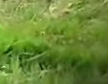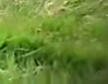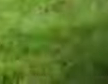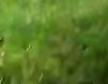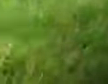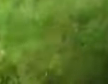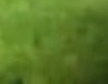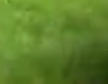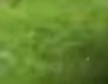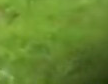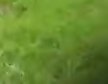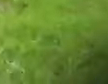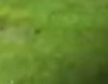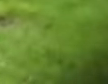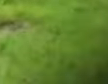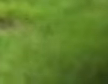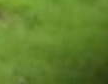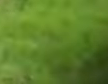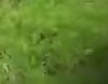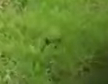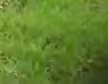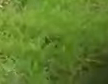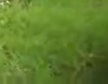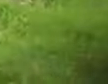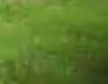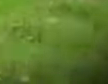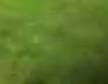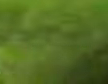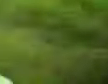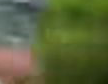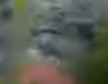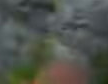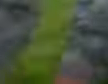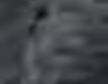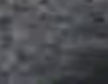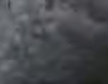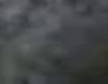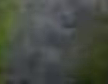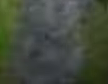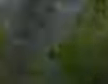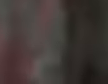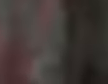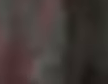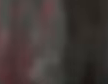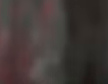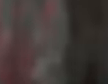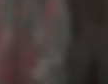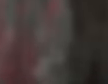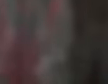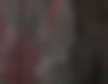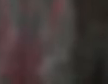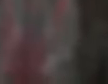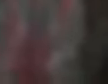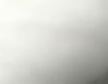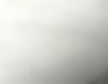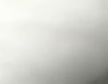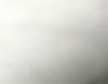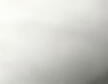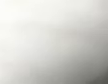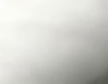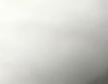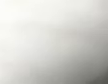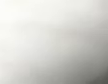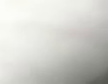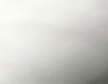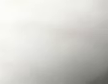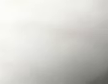creencias ancestrales de las comunidades indígenas. En el resguardo indígena Caño Mochuelo, la atención se organiza y garantiza por las